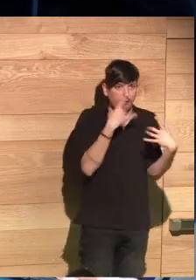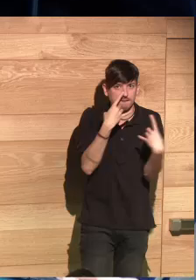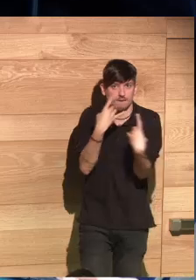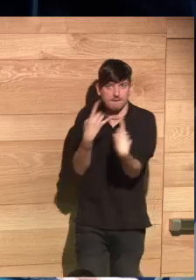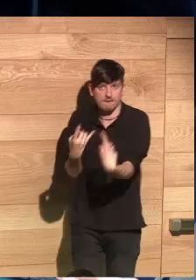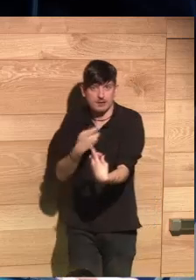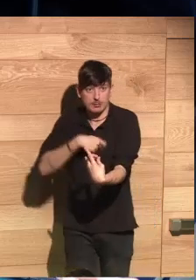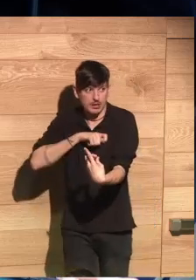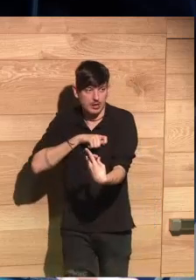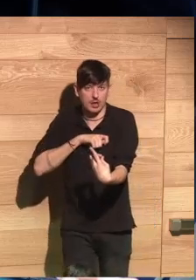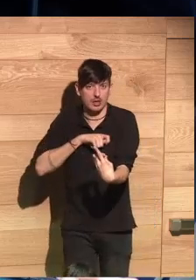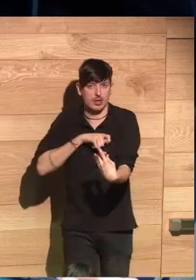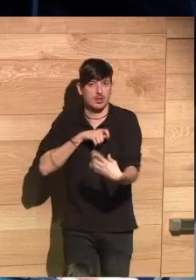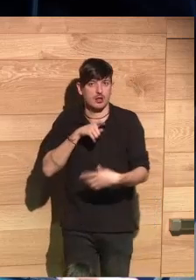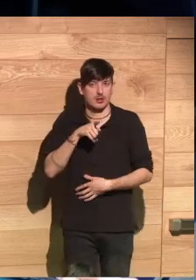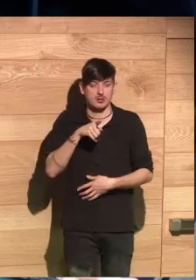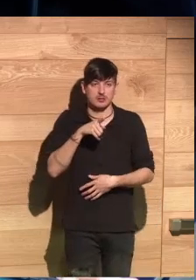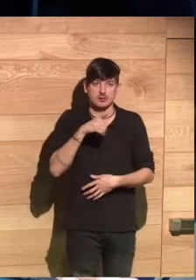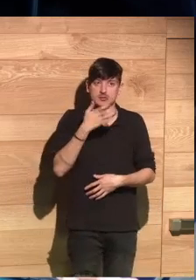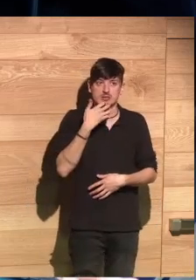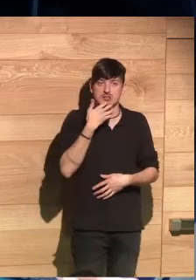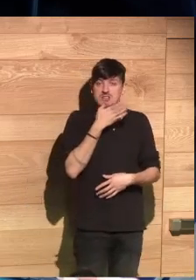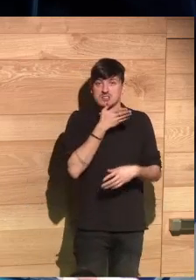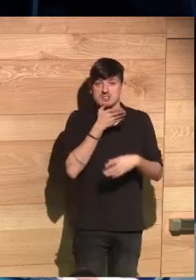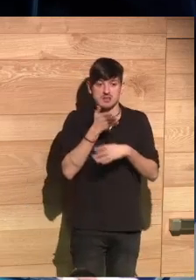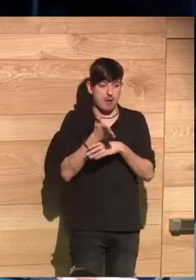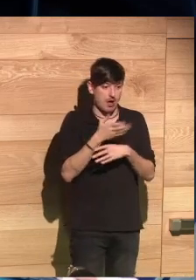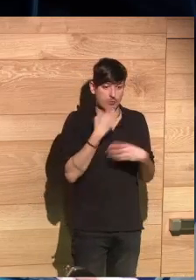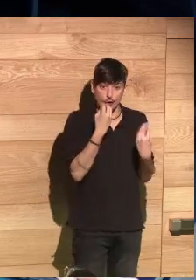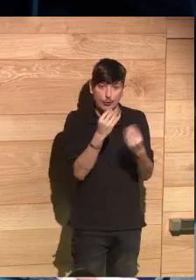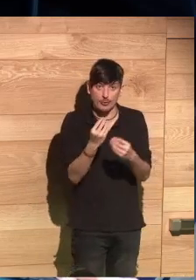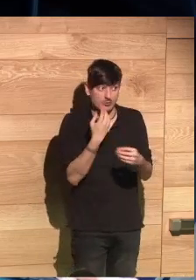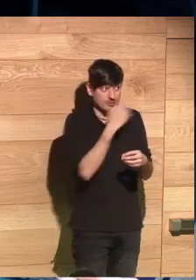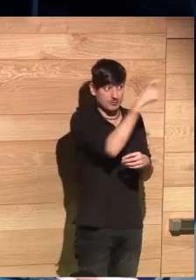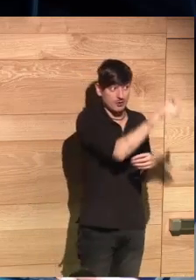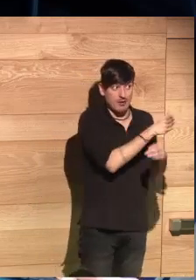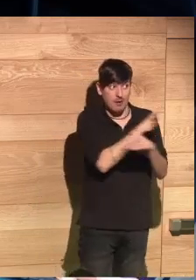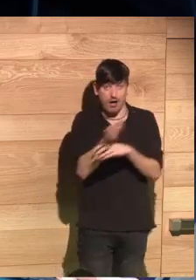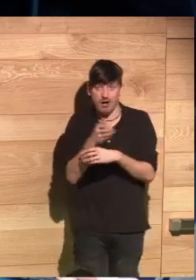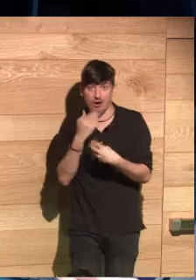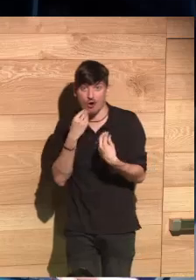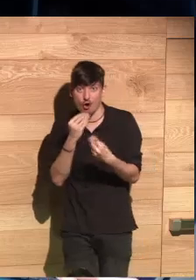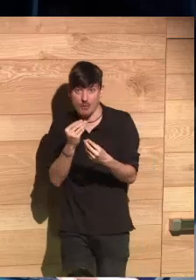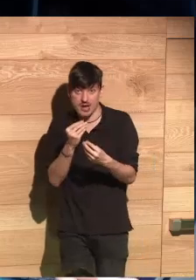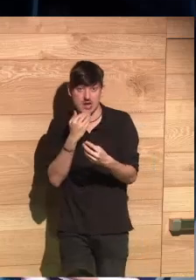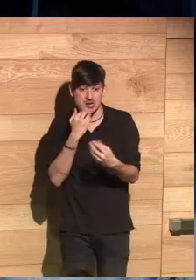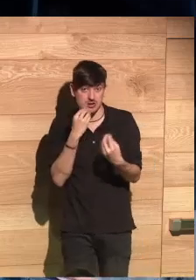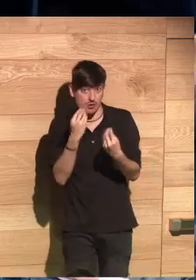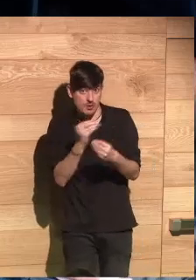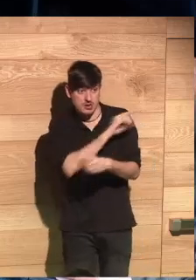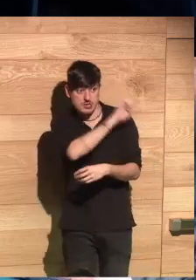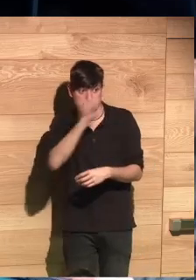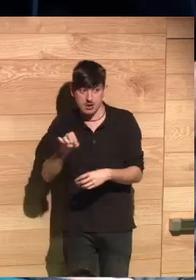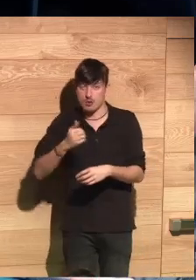el mundo y que recuerdan. Y si vas en un momento de juventud, como es ese personaje, para no desvelar, y si tienes